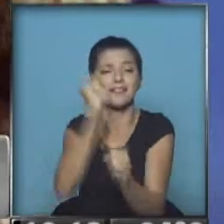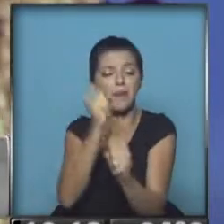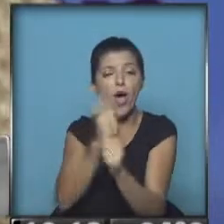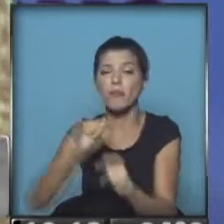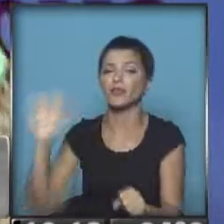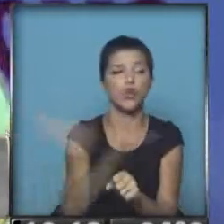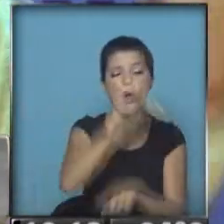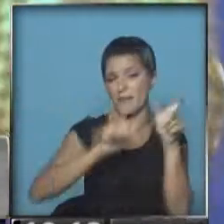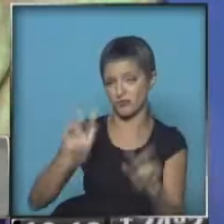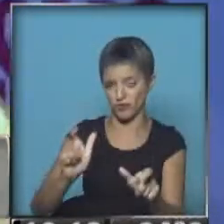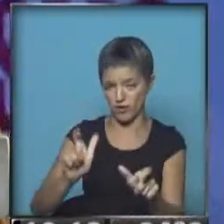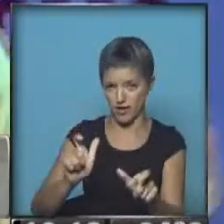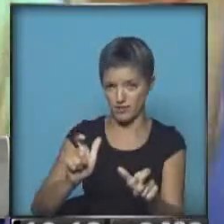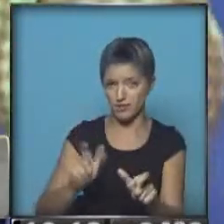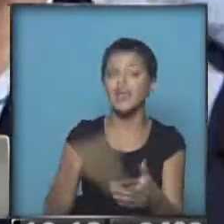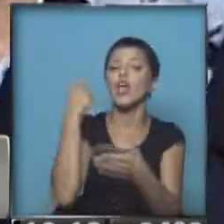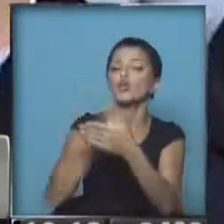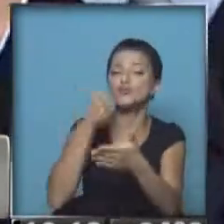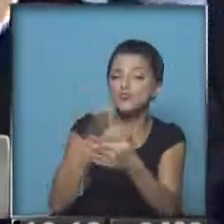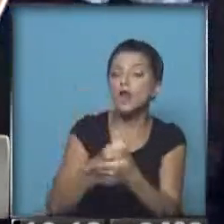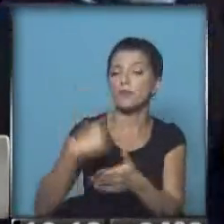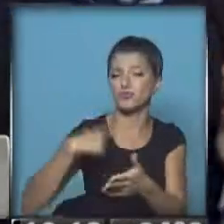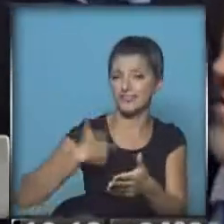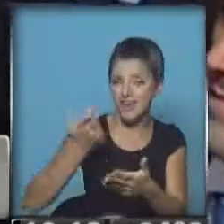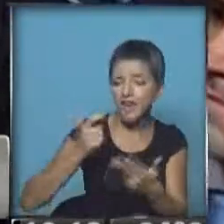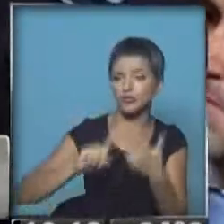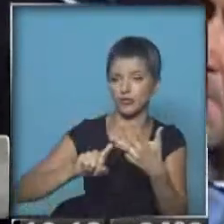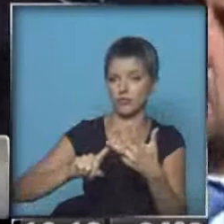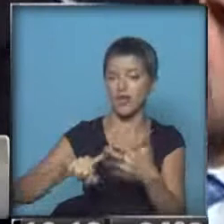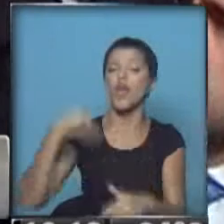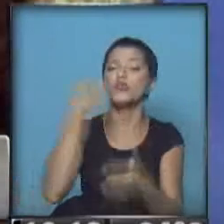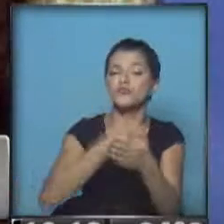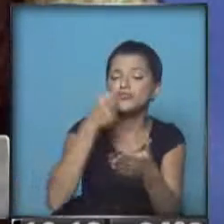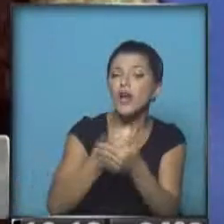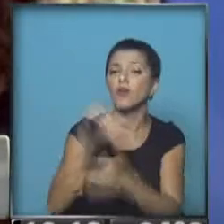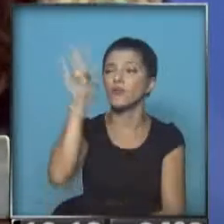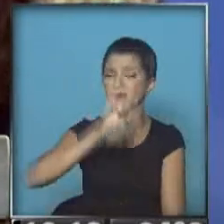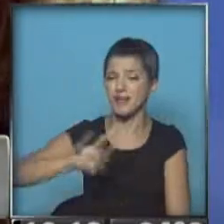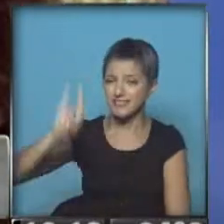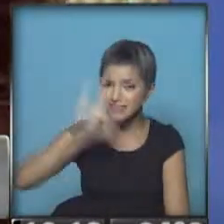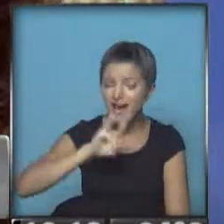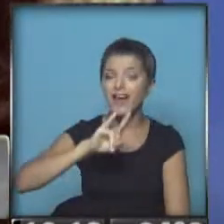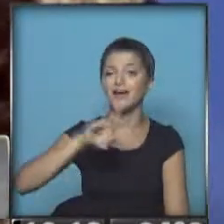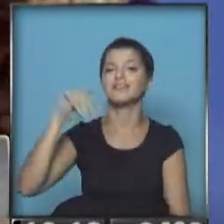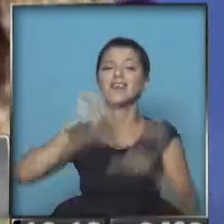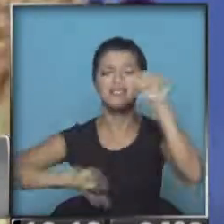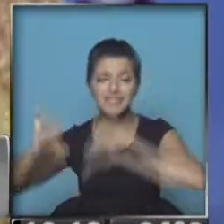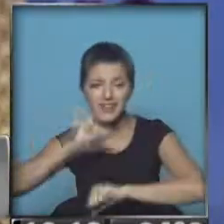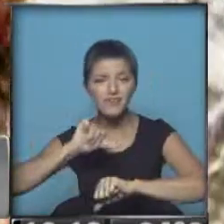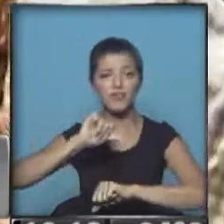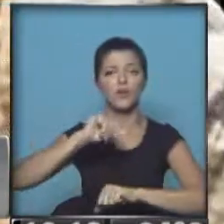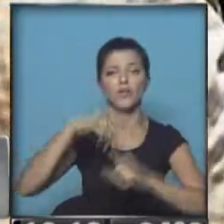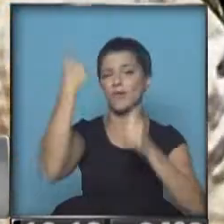para todo, de los que lucharon por los sindicatos, de los que lucharon por las universidades, los científicos,